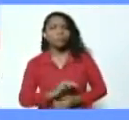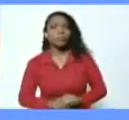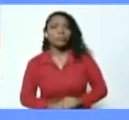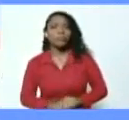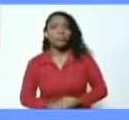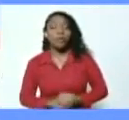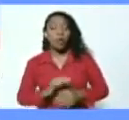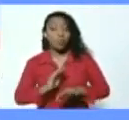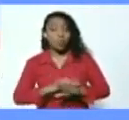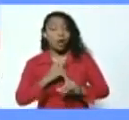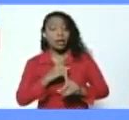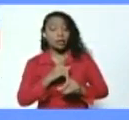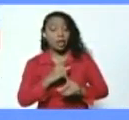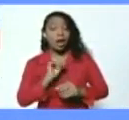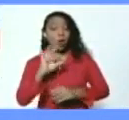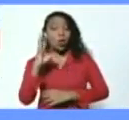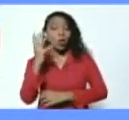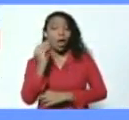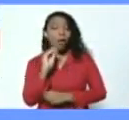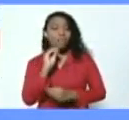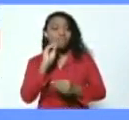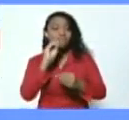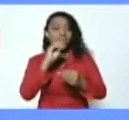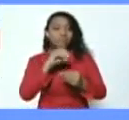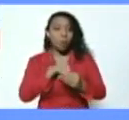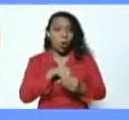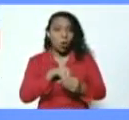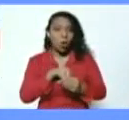Es probable que le hayan logrado inocular